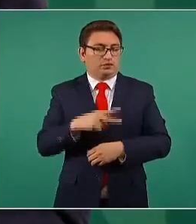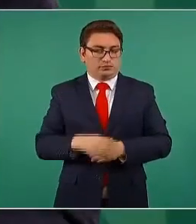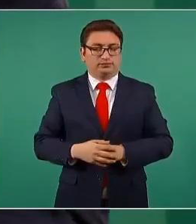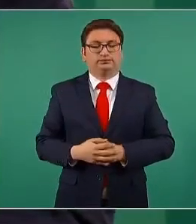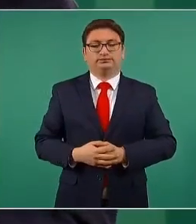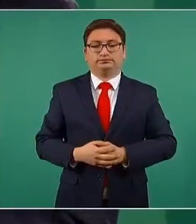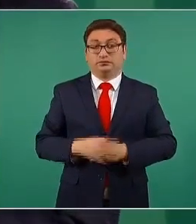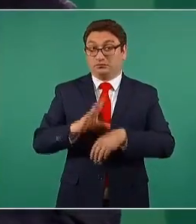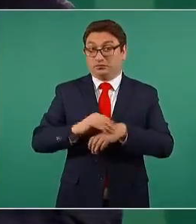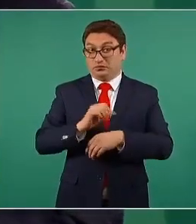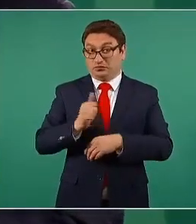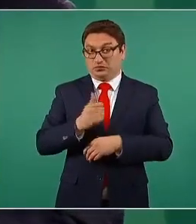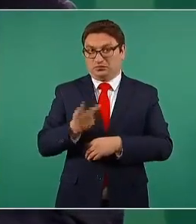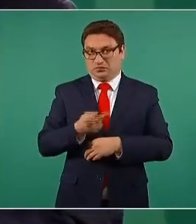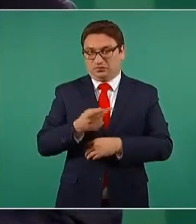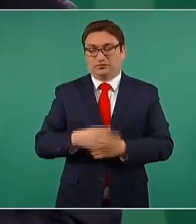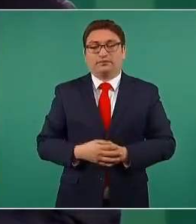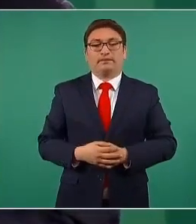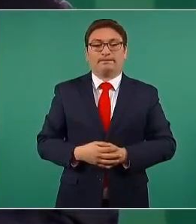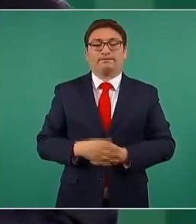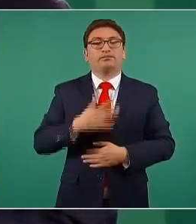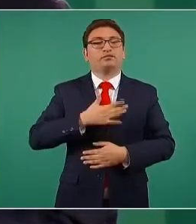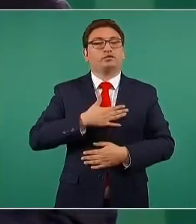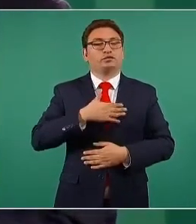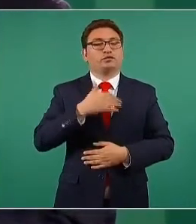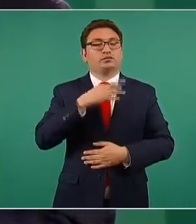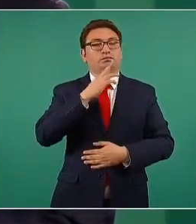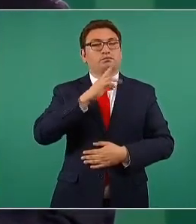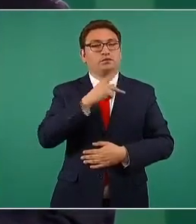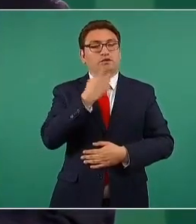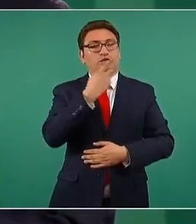mejor les propongo que